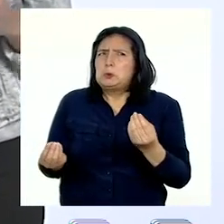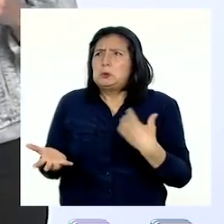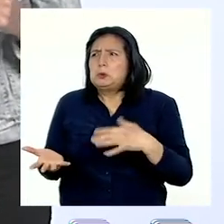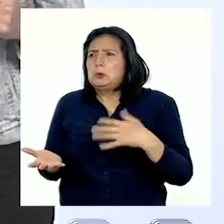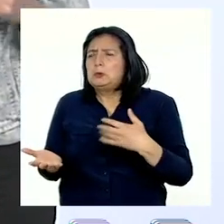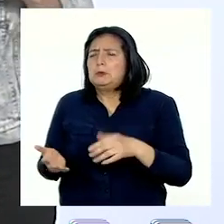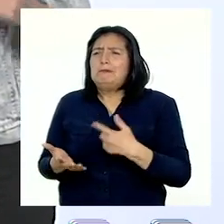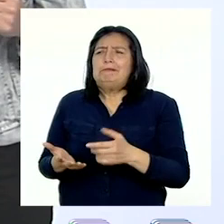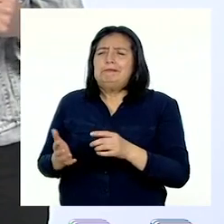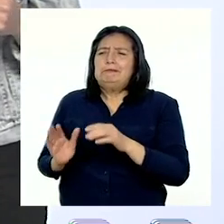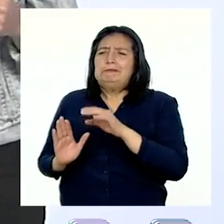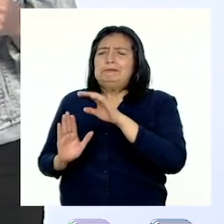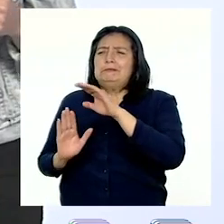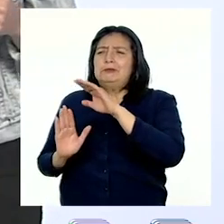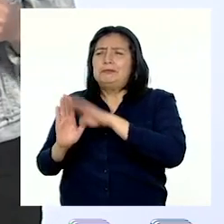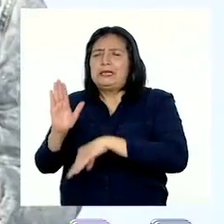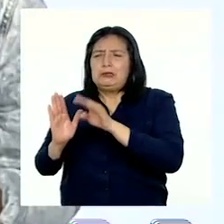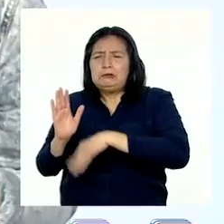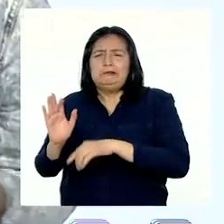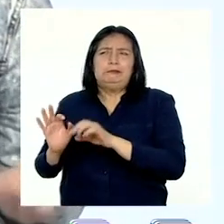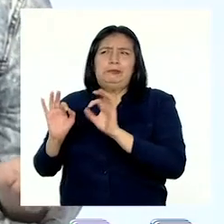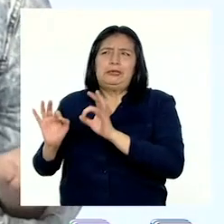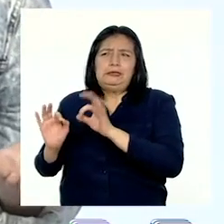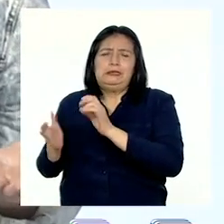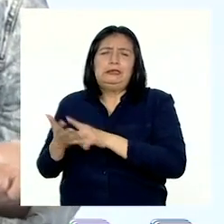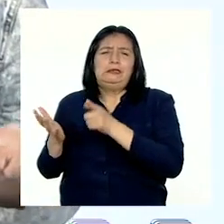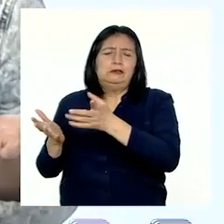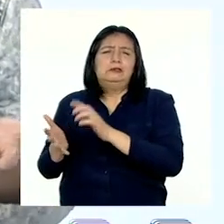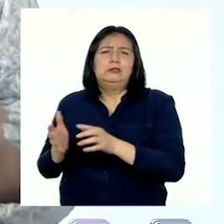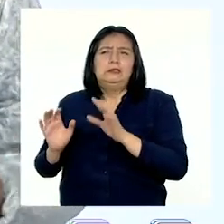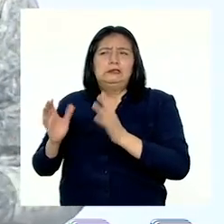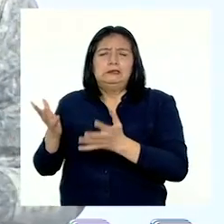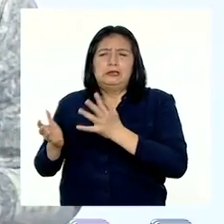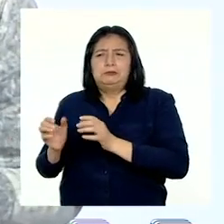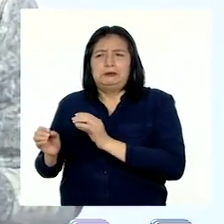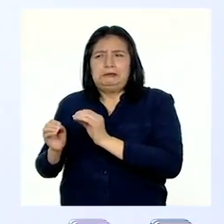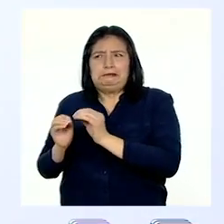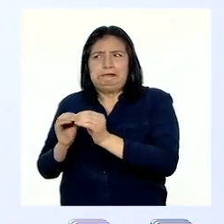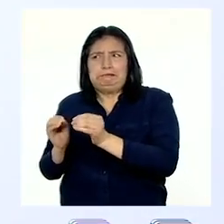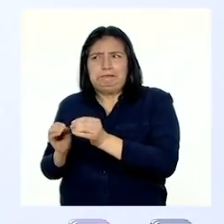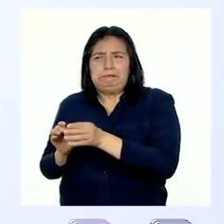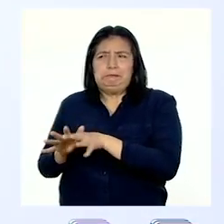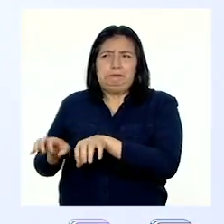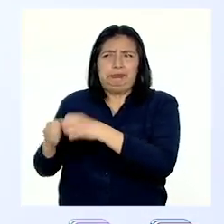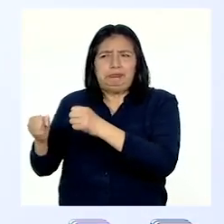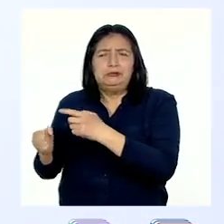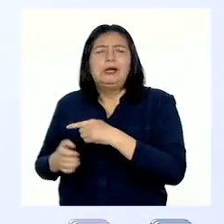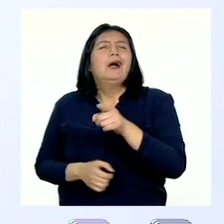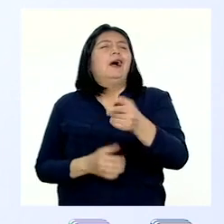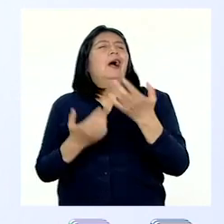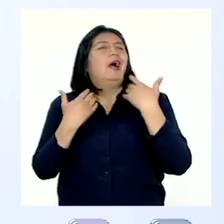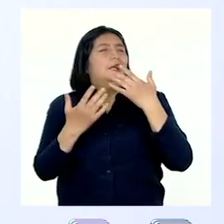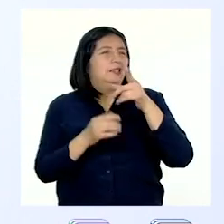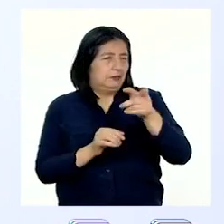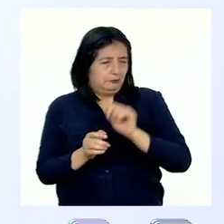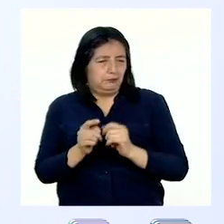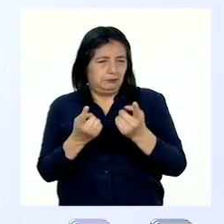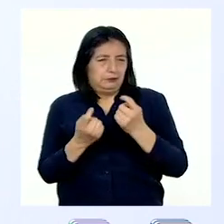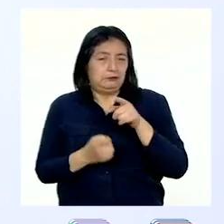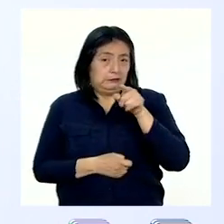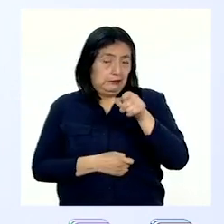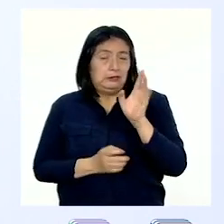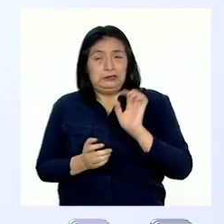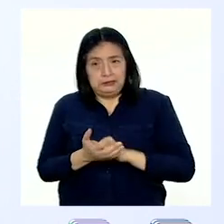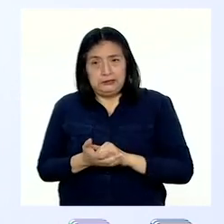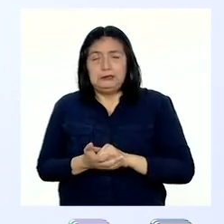el riesgo de un posible desastre? En ese caso no estamos pidiendo que nos describan algo. Gracias por preguntar. En